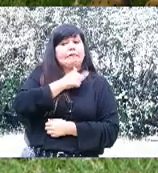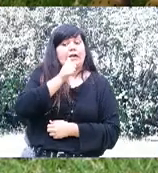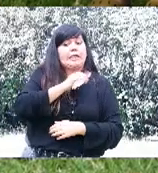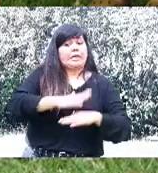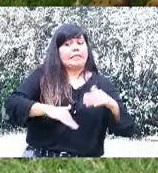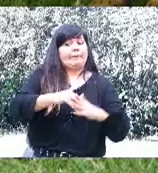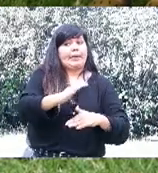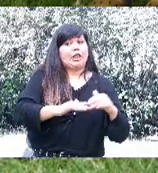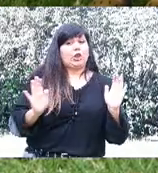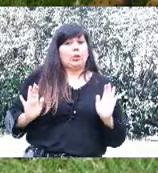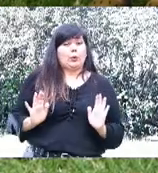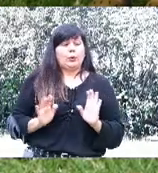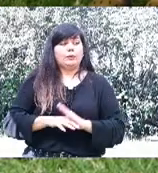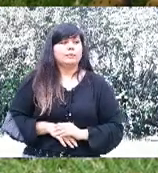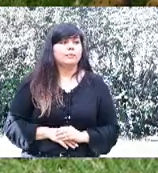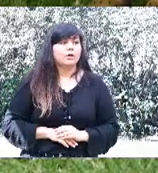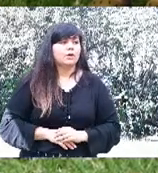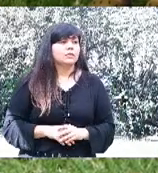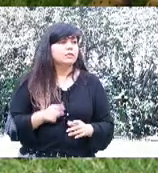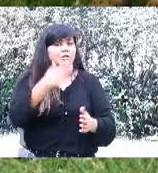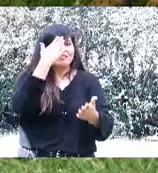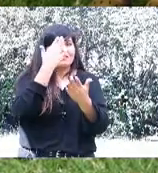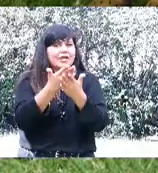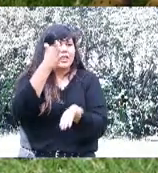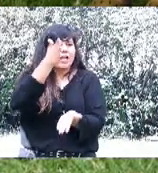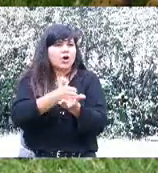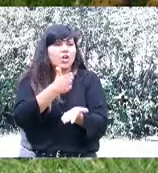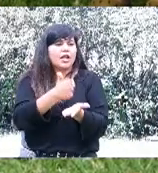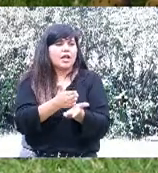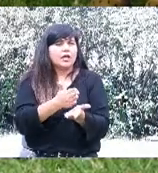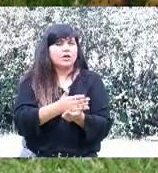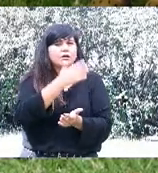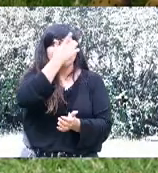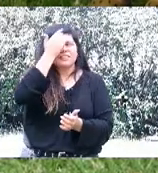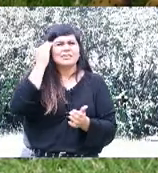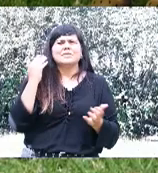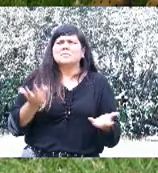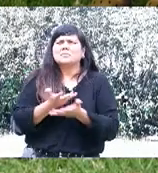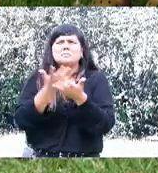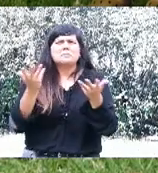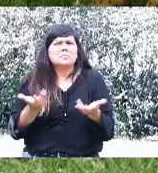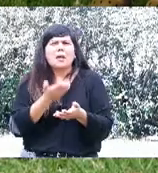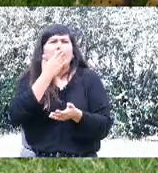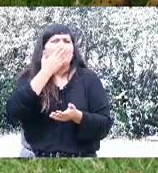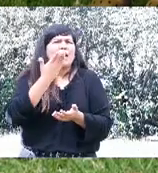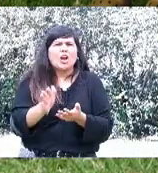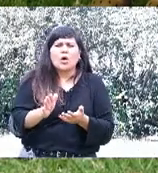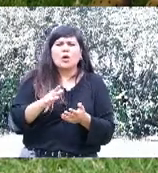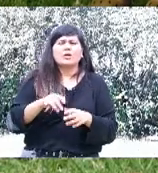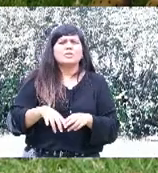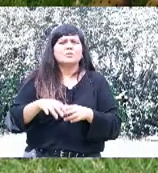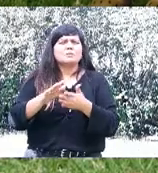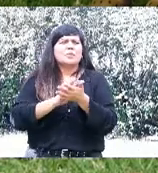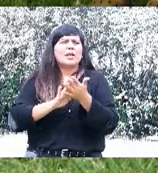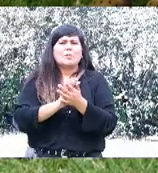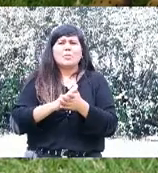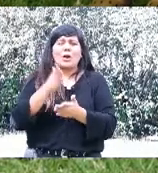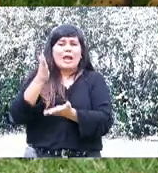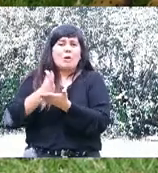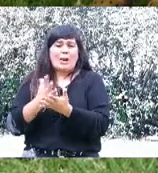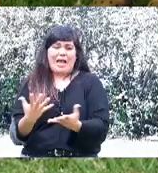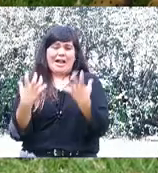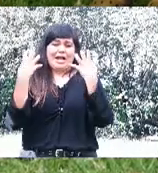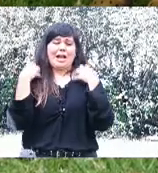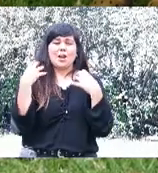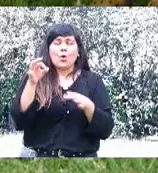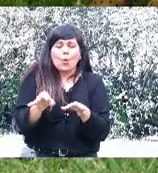cemento entonces ahí está al frente la escuela nosotros esto se hubiesen sido bancales que la escuela se hubiese hecho cargo de